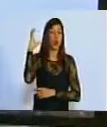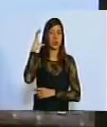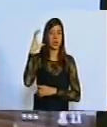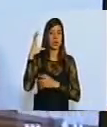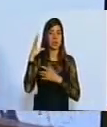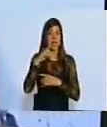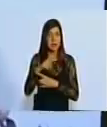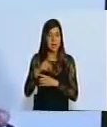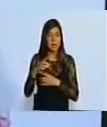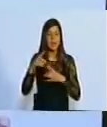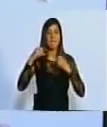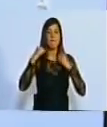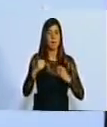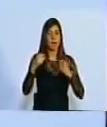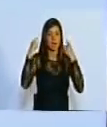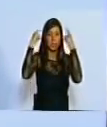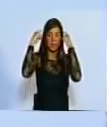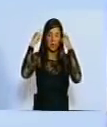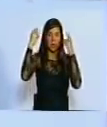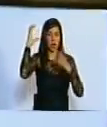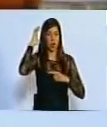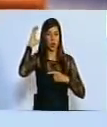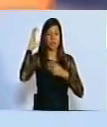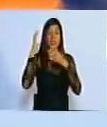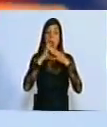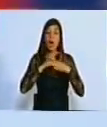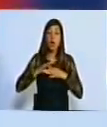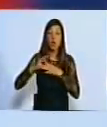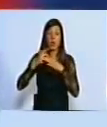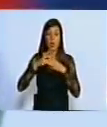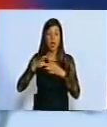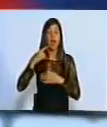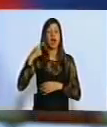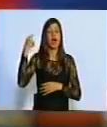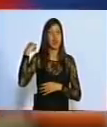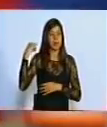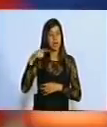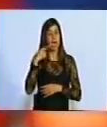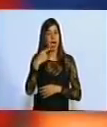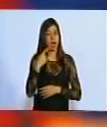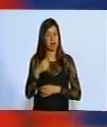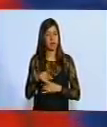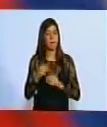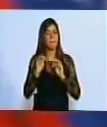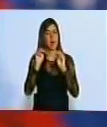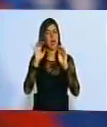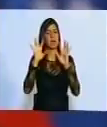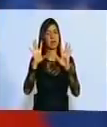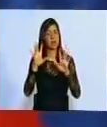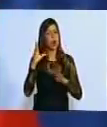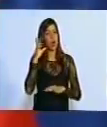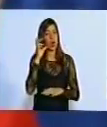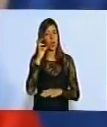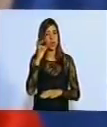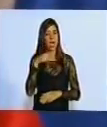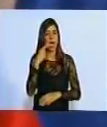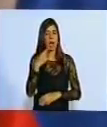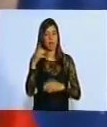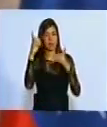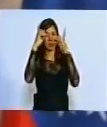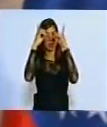unidad. Delcy decía algo maravilloso ayer. Yo la escuché en Guayana. Y yo creo que lo que dijo Delcy